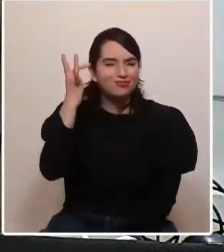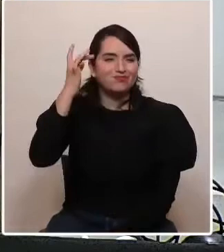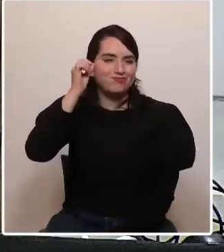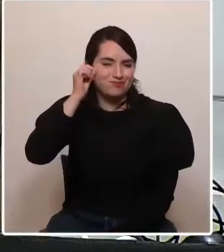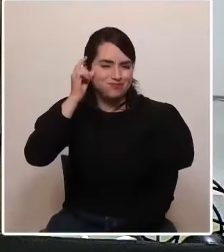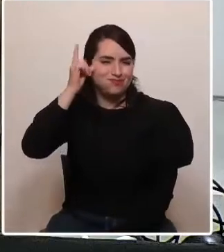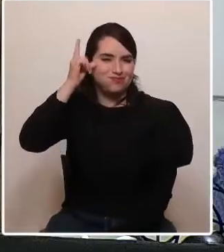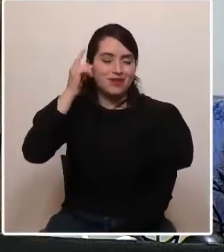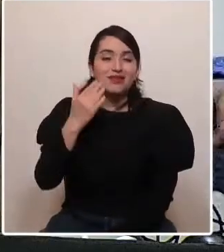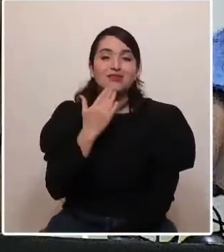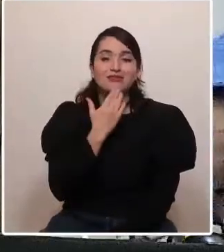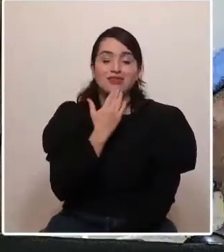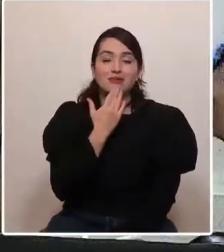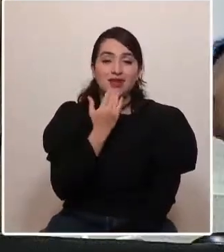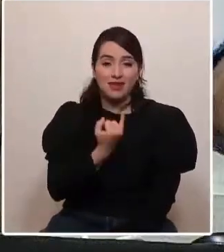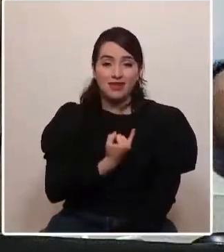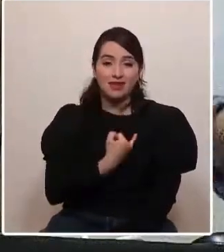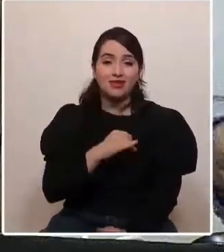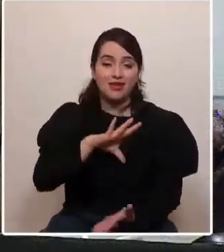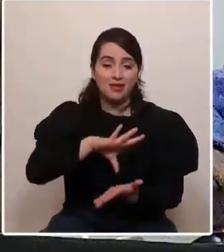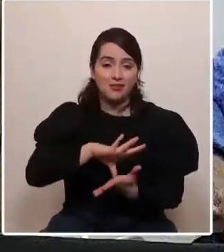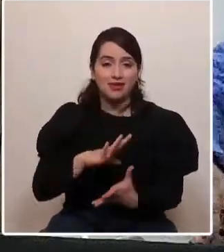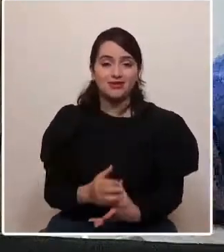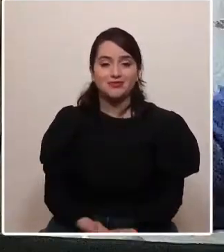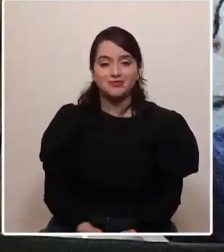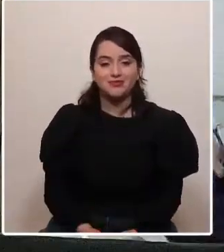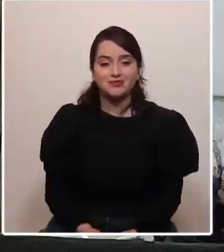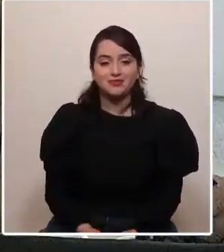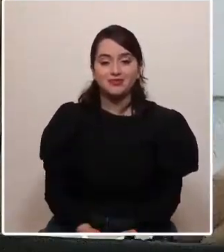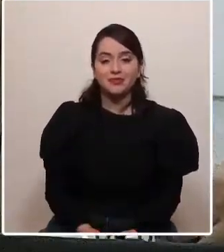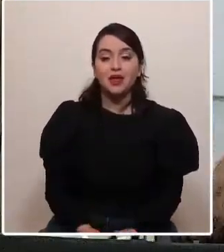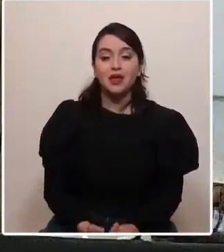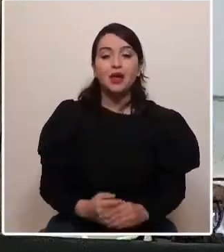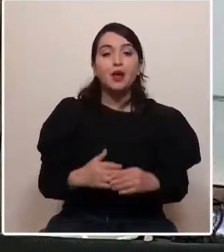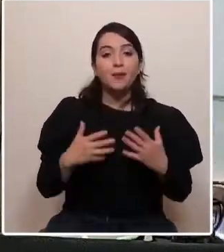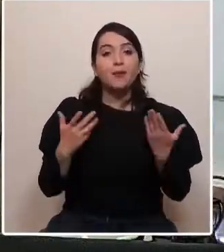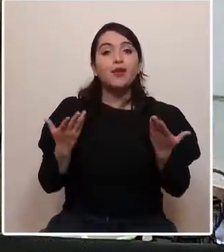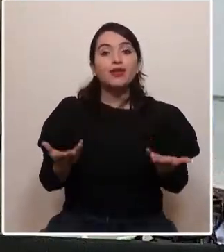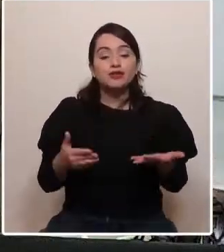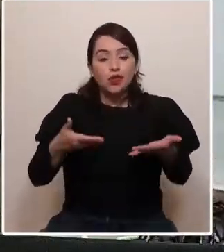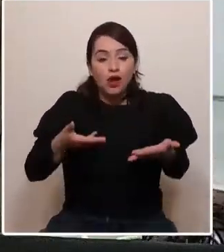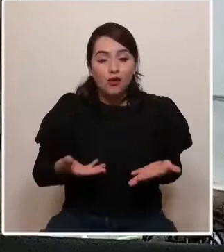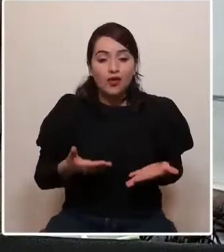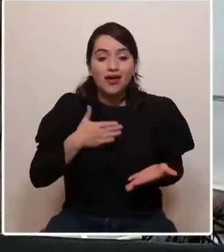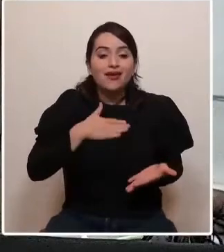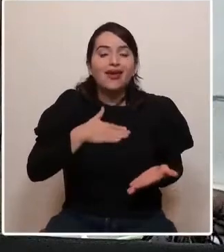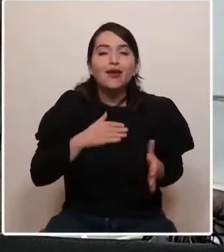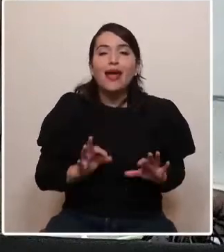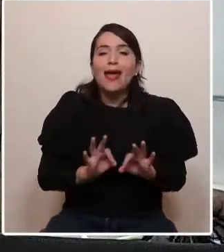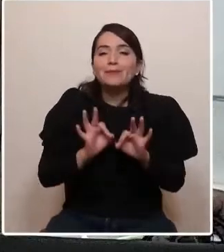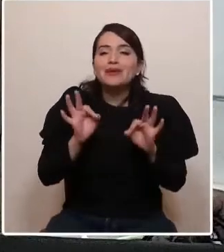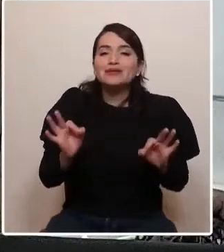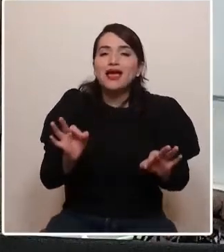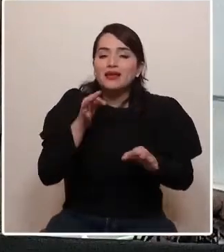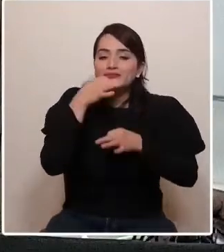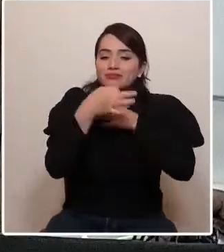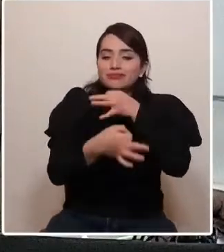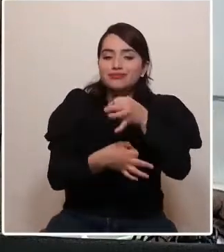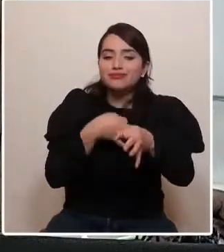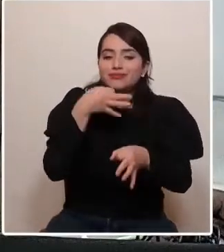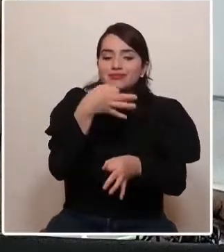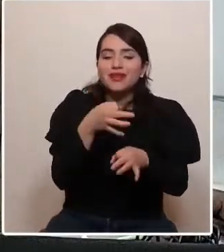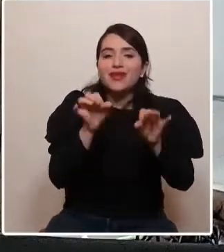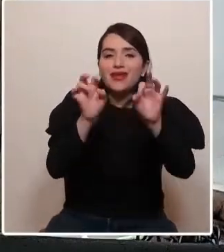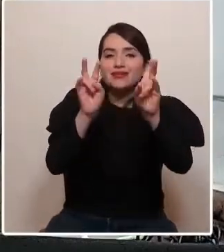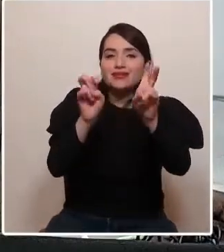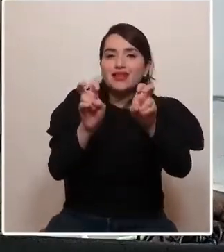e identitario del país. Por ello, esta vez quisiera referirme especialmente a la controversia respecto a